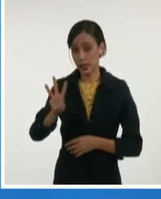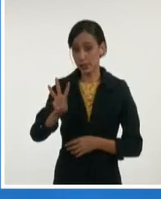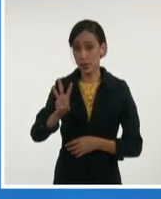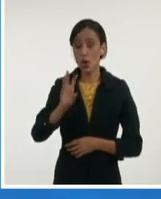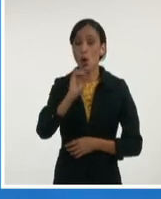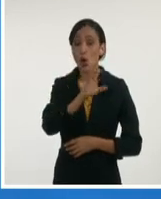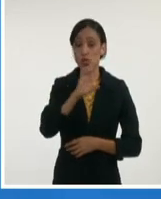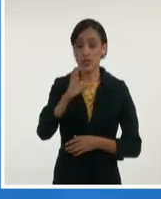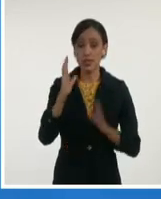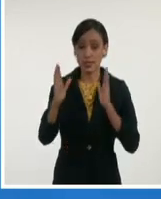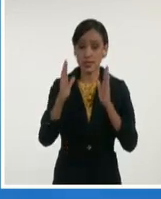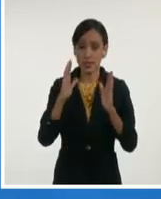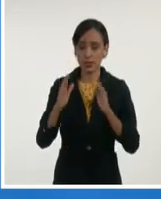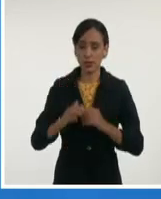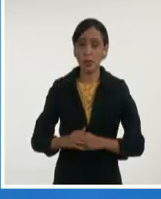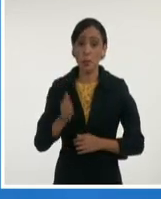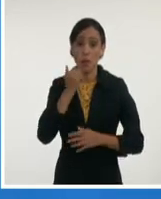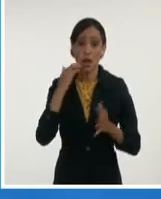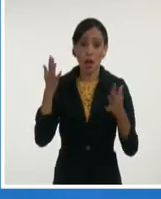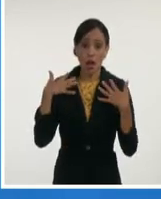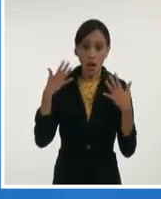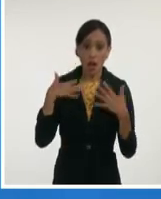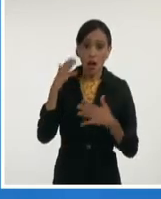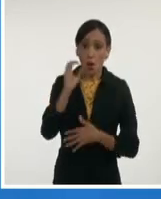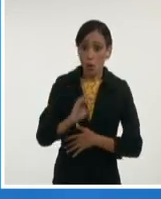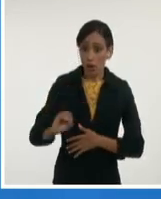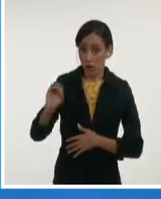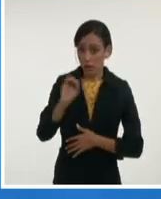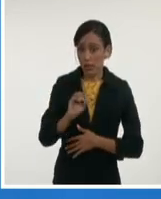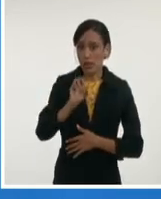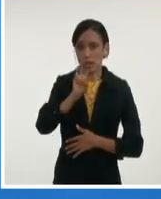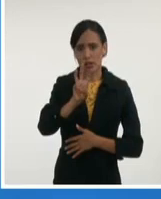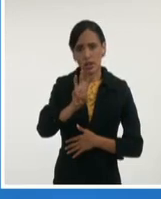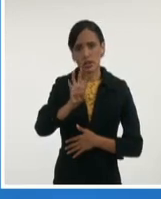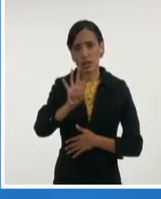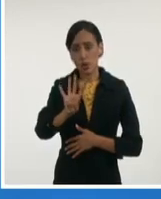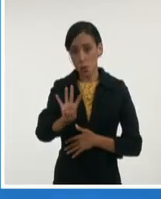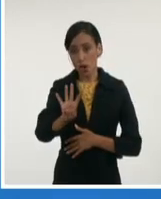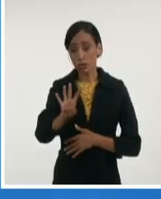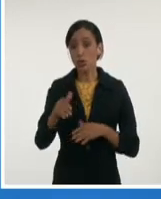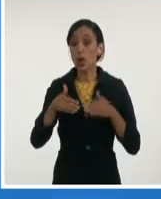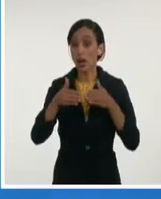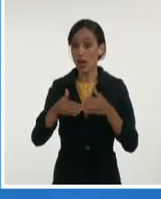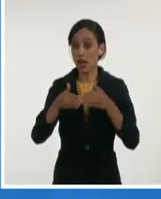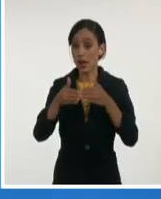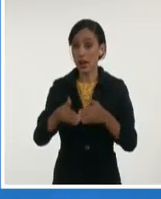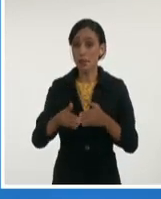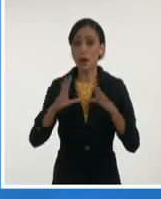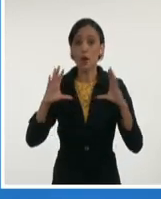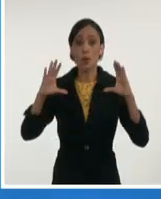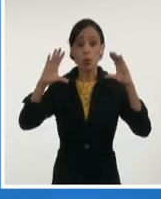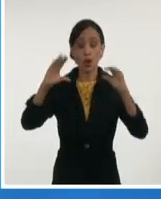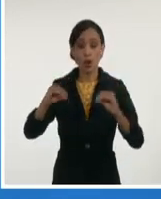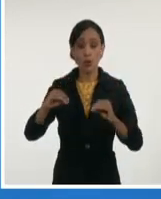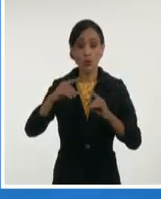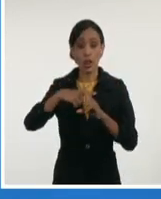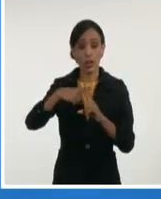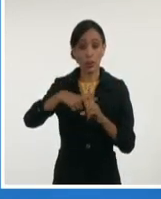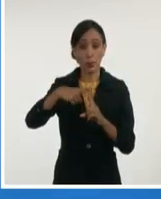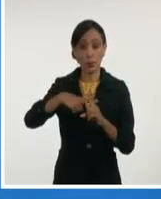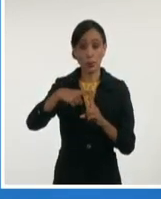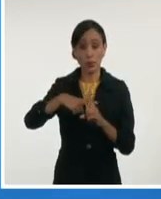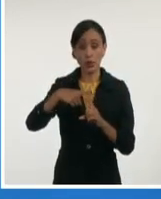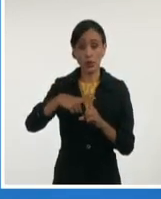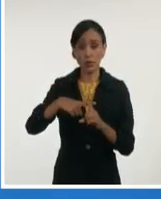el centro superior es en el oriente claro pudiera llegar hasta 34 en granma y en la noche de los valores de temperaturas están